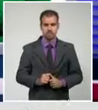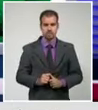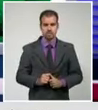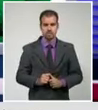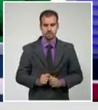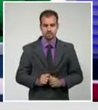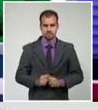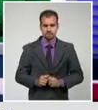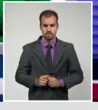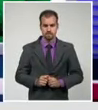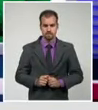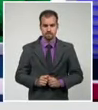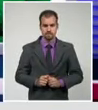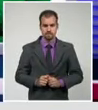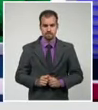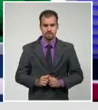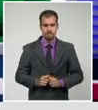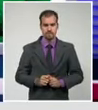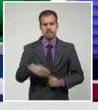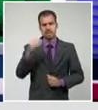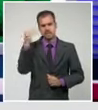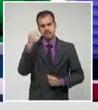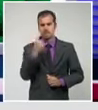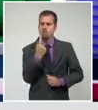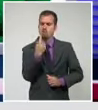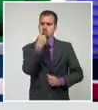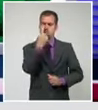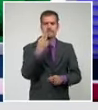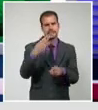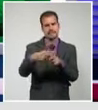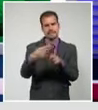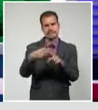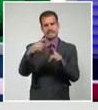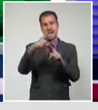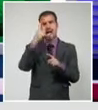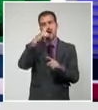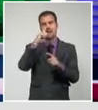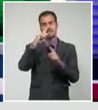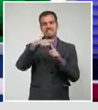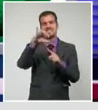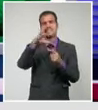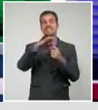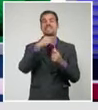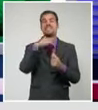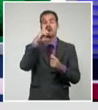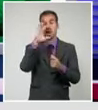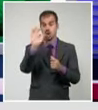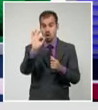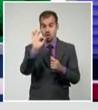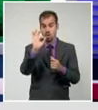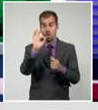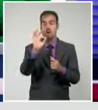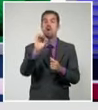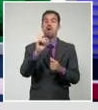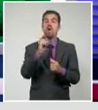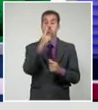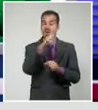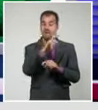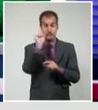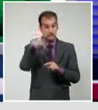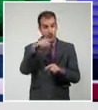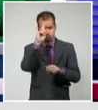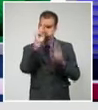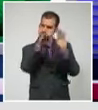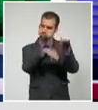inicialmente mediante test de antígeno, se ingresó, posteriormente se confirmó el diagnóstico